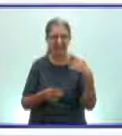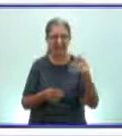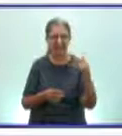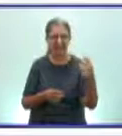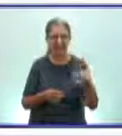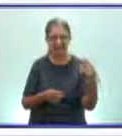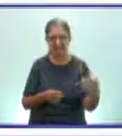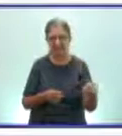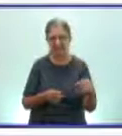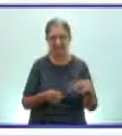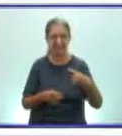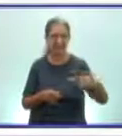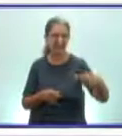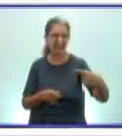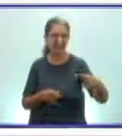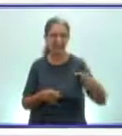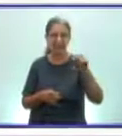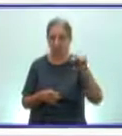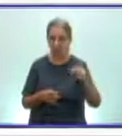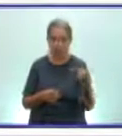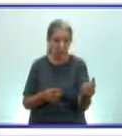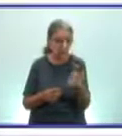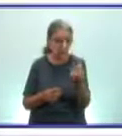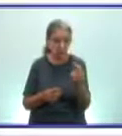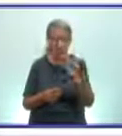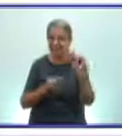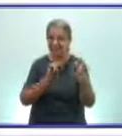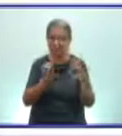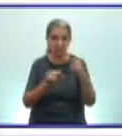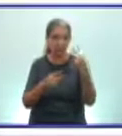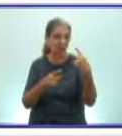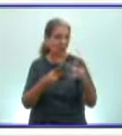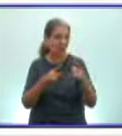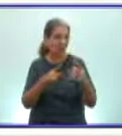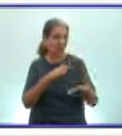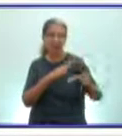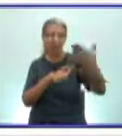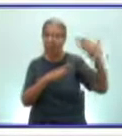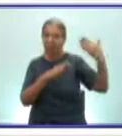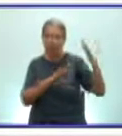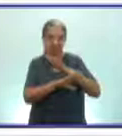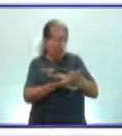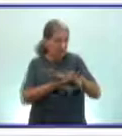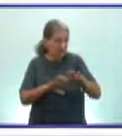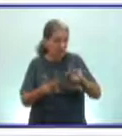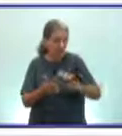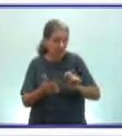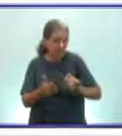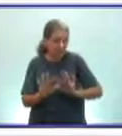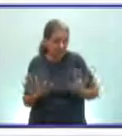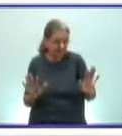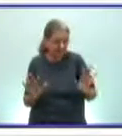solo tienes que copiar la pregunta, todo lo demás ya lo tienes en tu libreta.